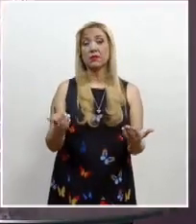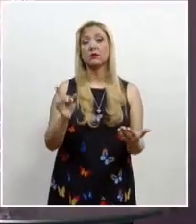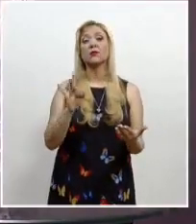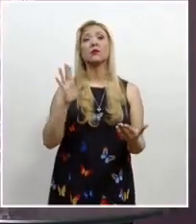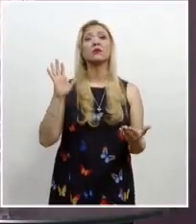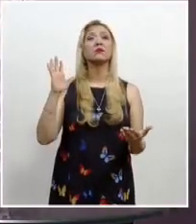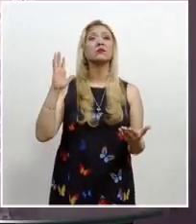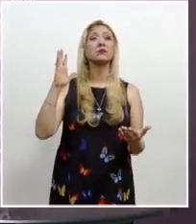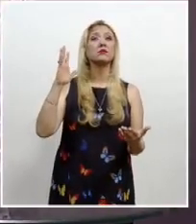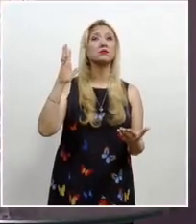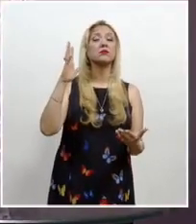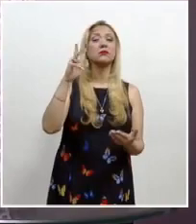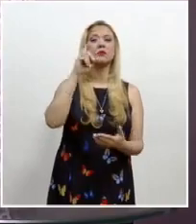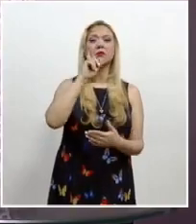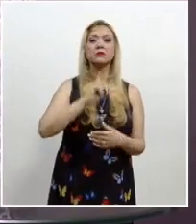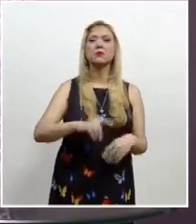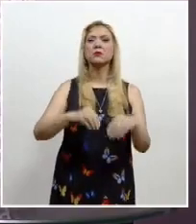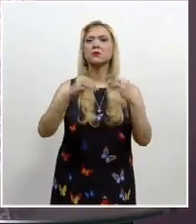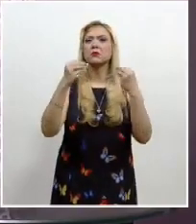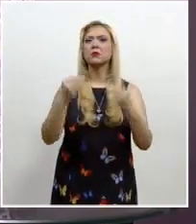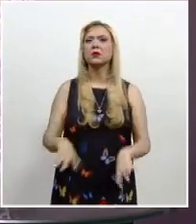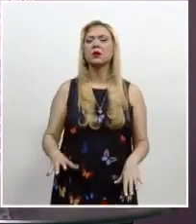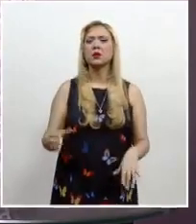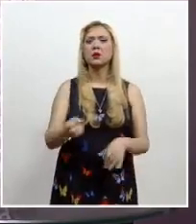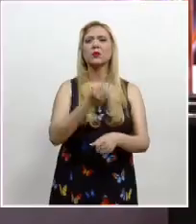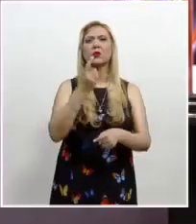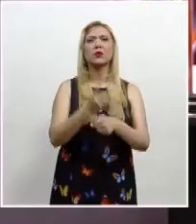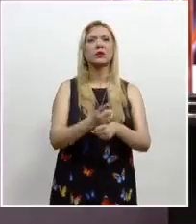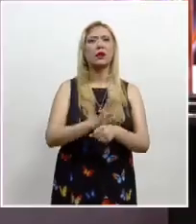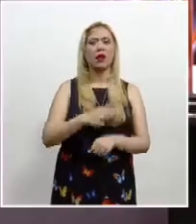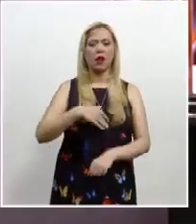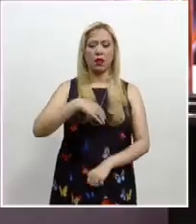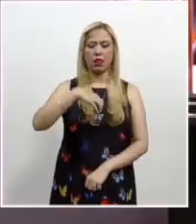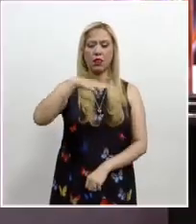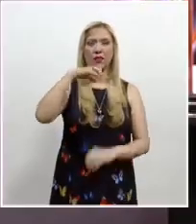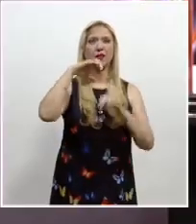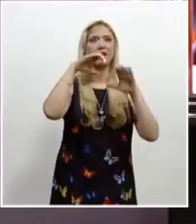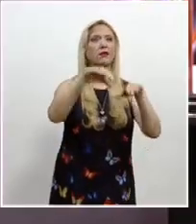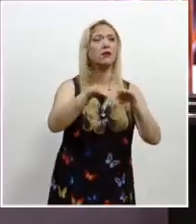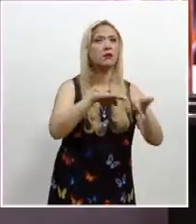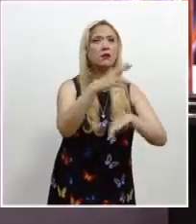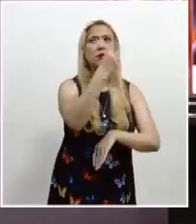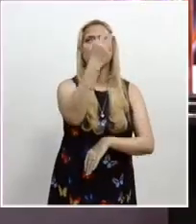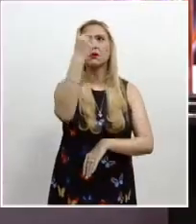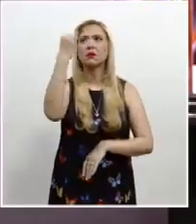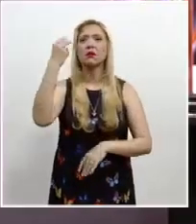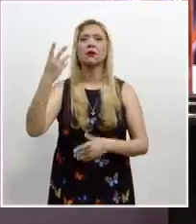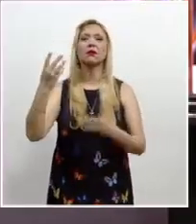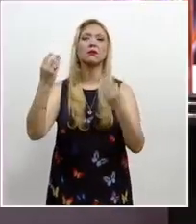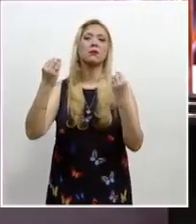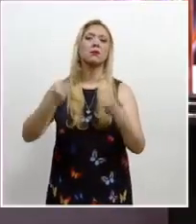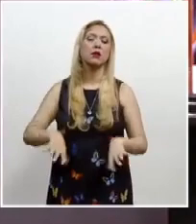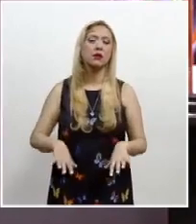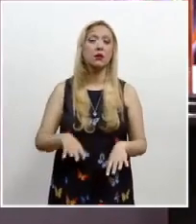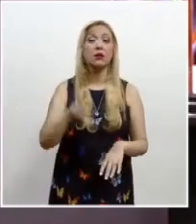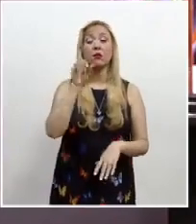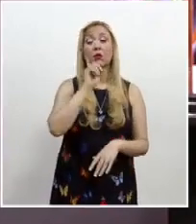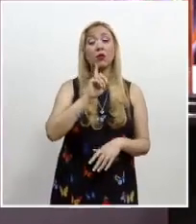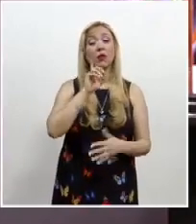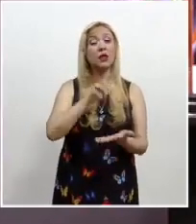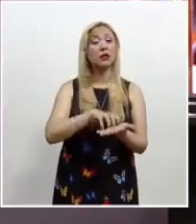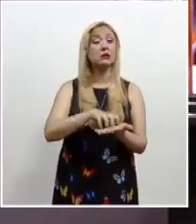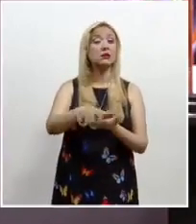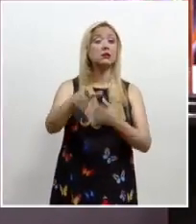momento en que ella pierde la oportunidad de insertarse en el mercado laboral. Y desafortunadamente muchas se divorcian y se quedan en la